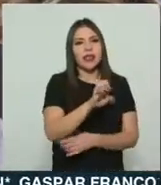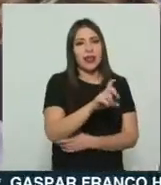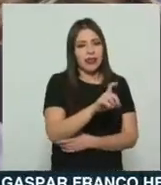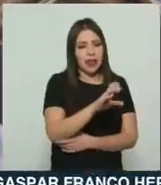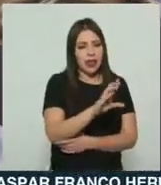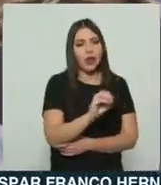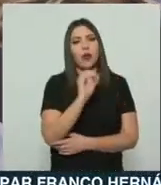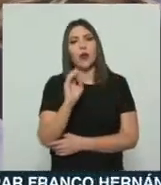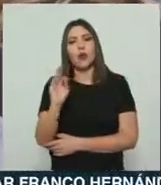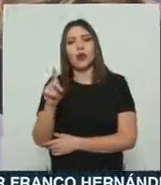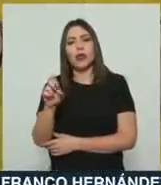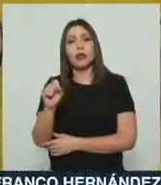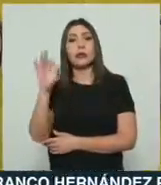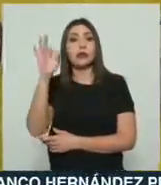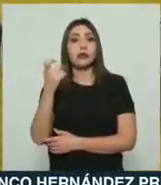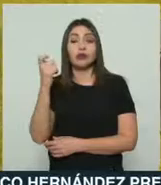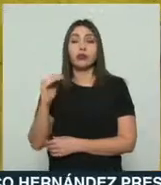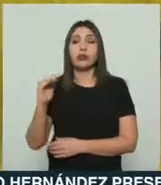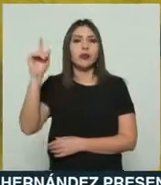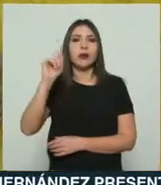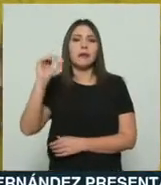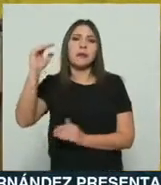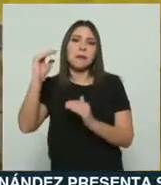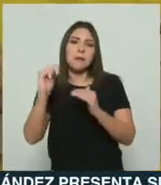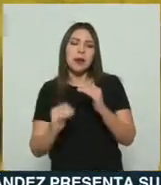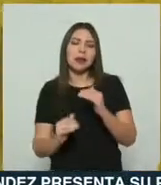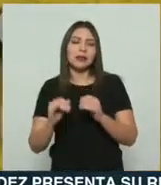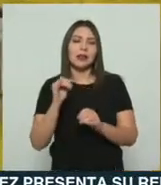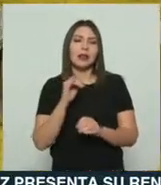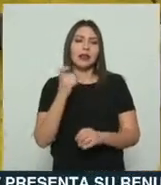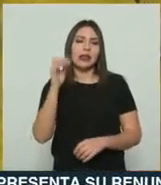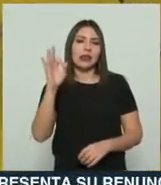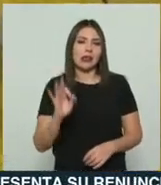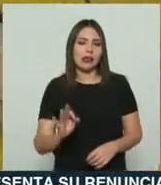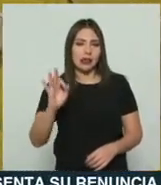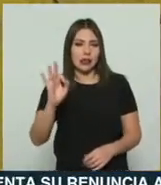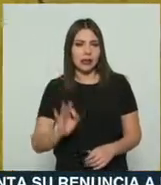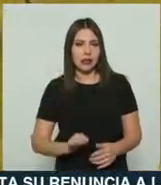menos intereses. Con imágenes de Jorge Barajas, Mariana Sánchez, 21 Noticias.